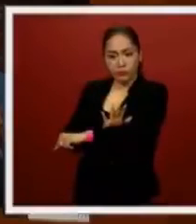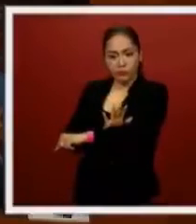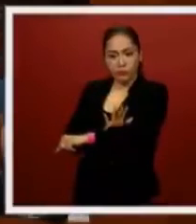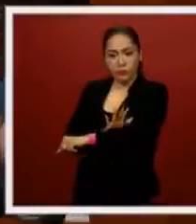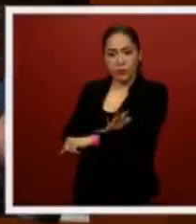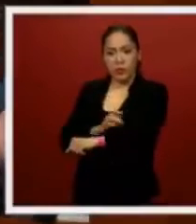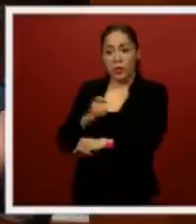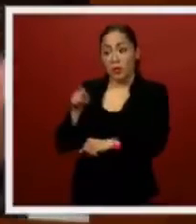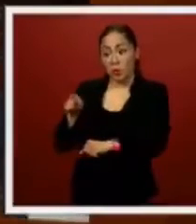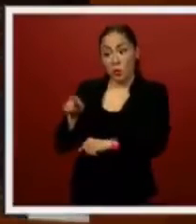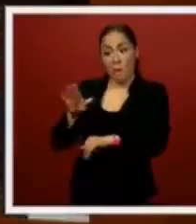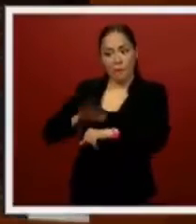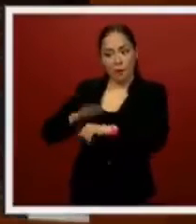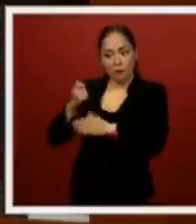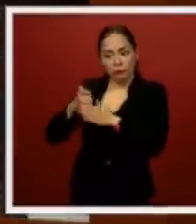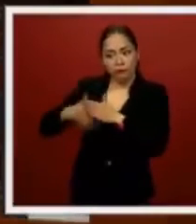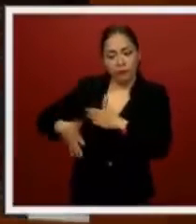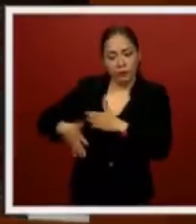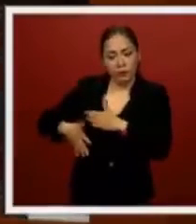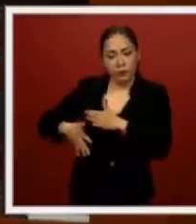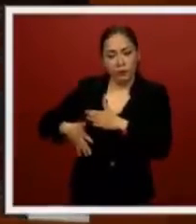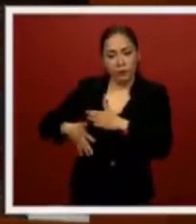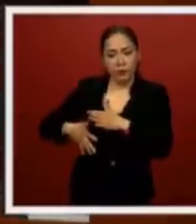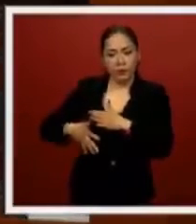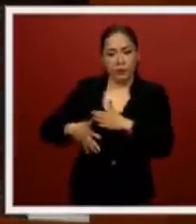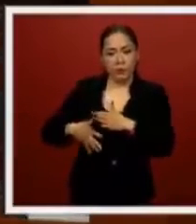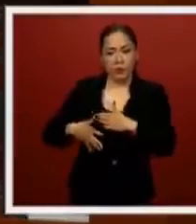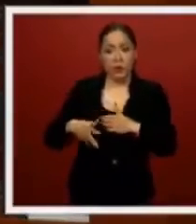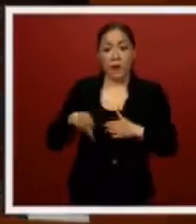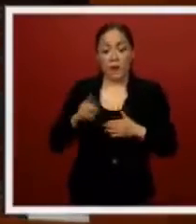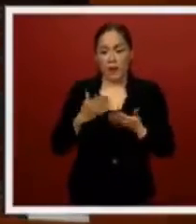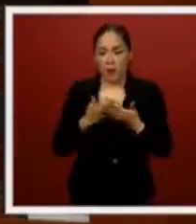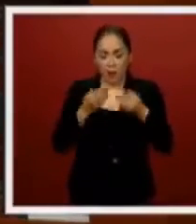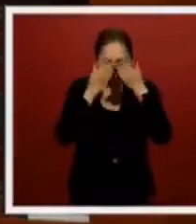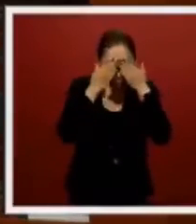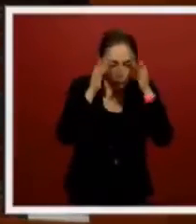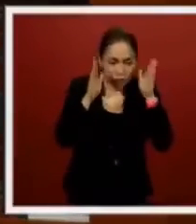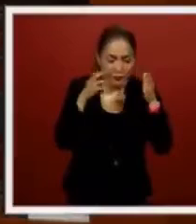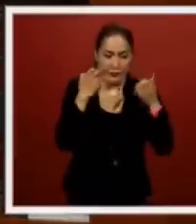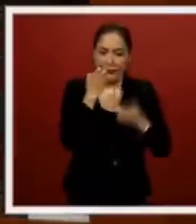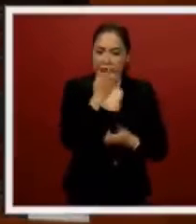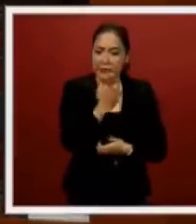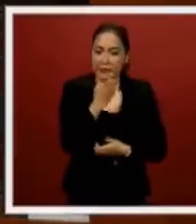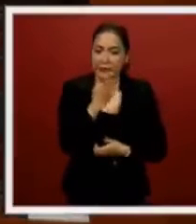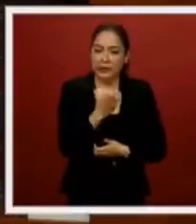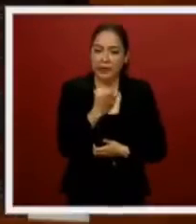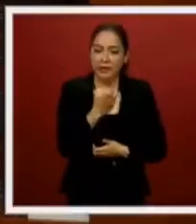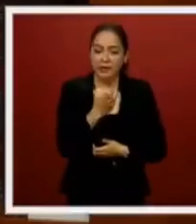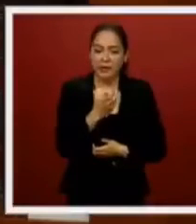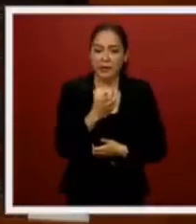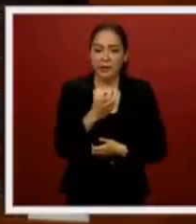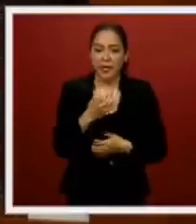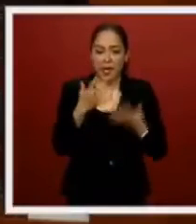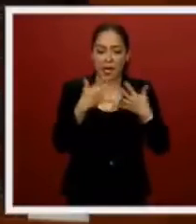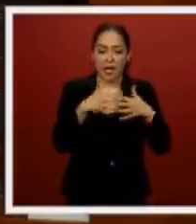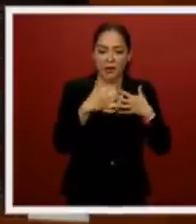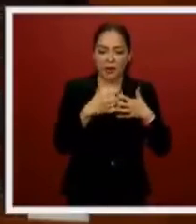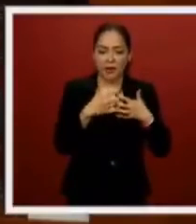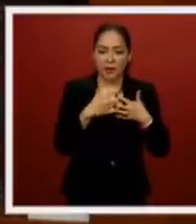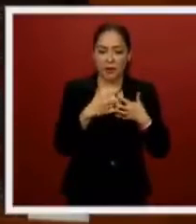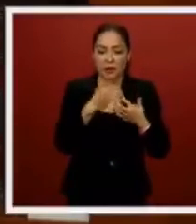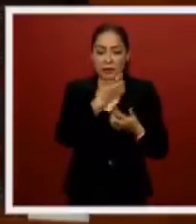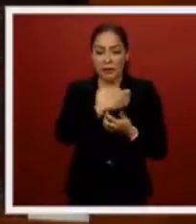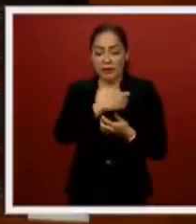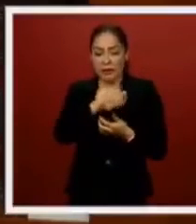hogares llegaría de forma más económica. Si nos damos cuenta, esta apropiación de la